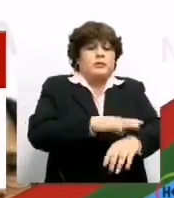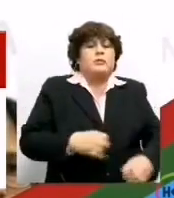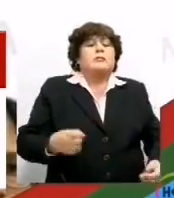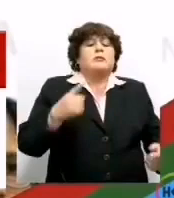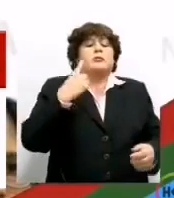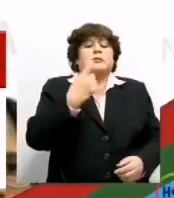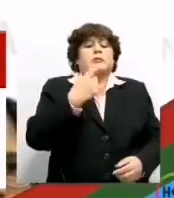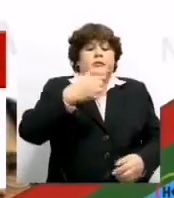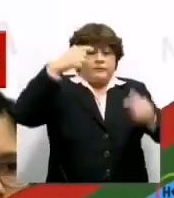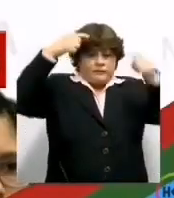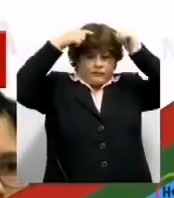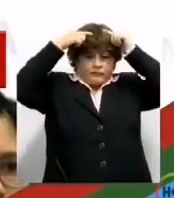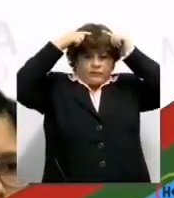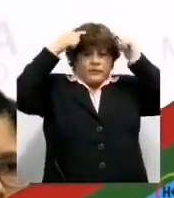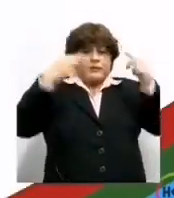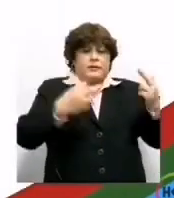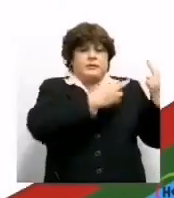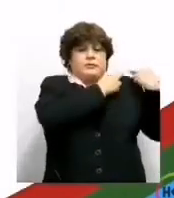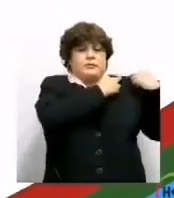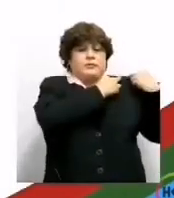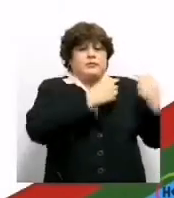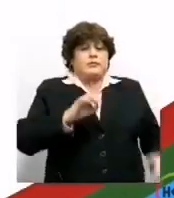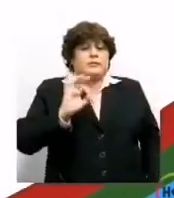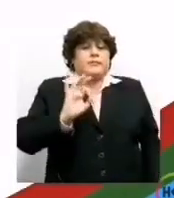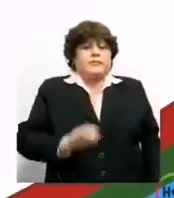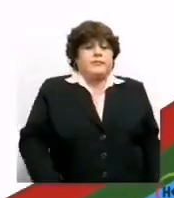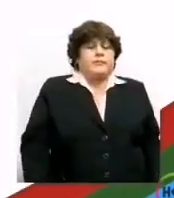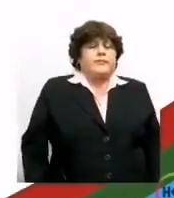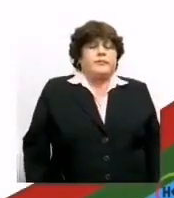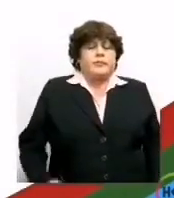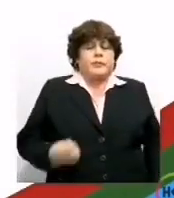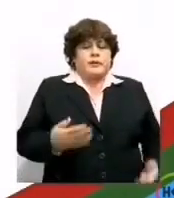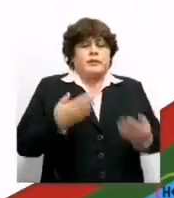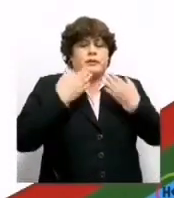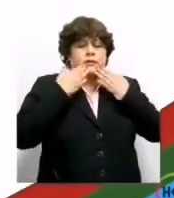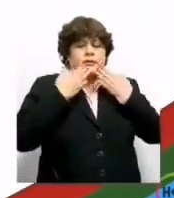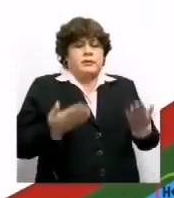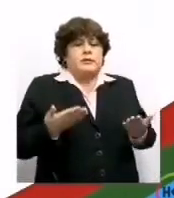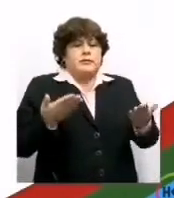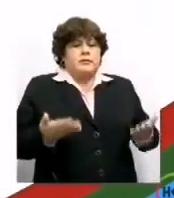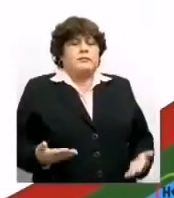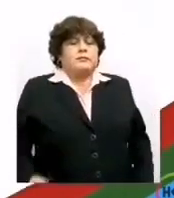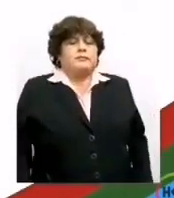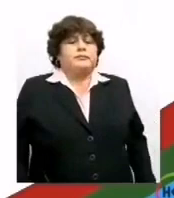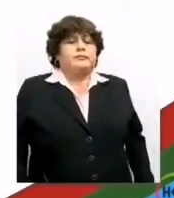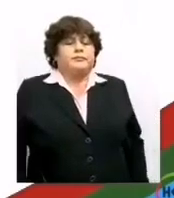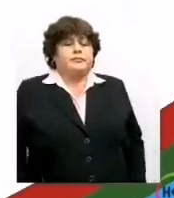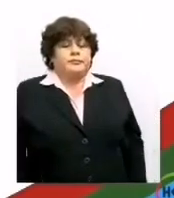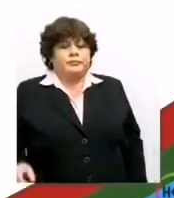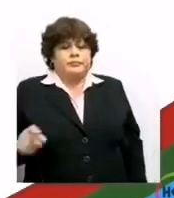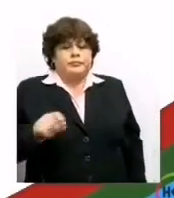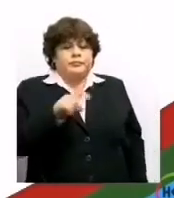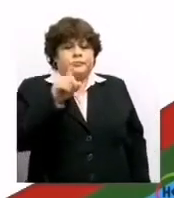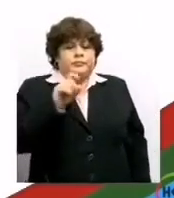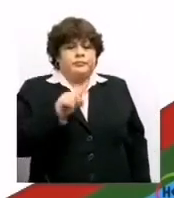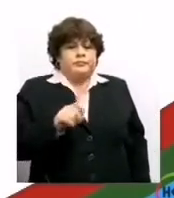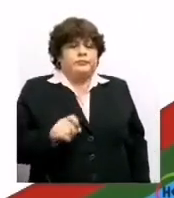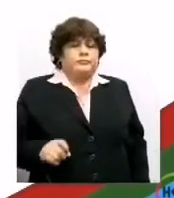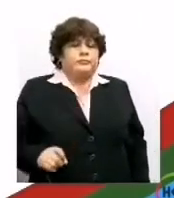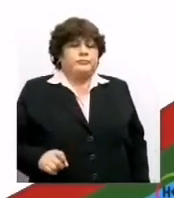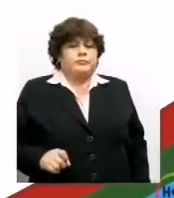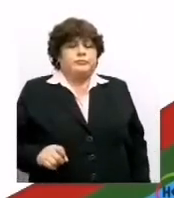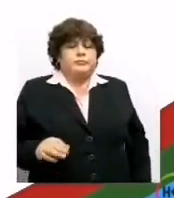Más bien es una enfermera la que muchas gracias Muchísimas gracias a ambos voy a hacer ahora una pregunta y